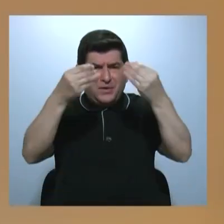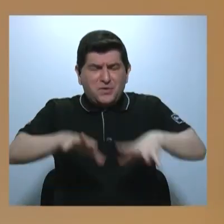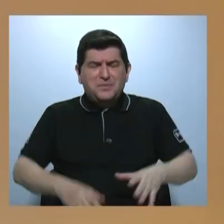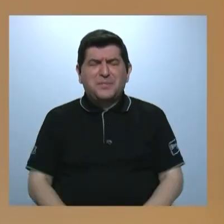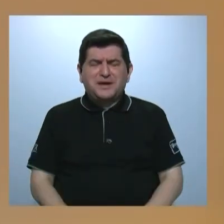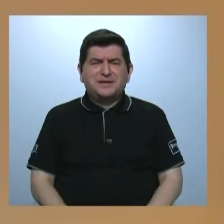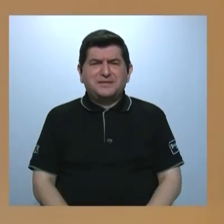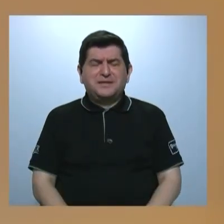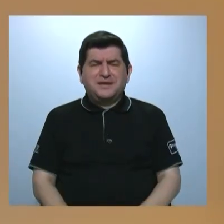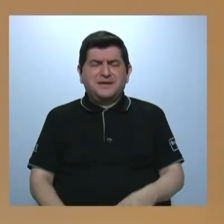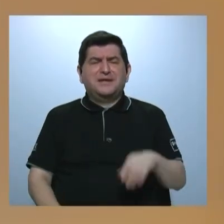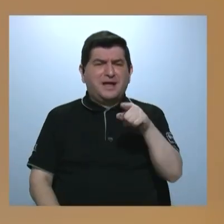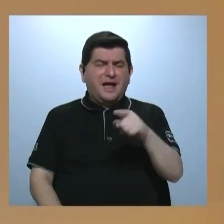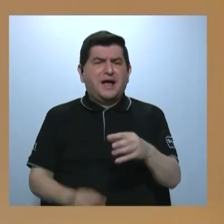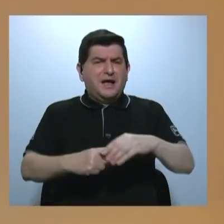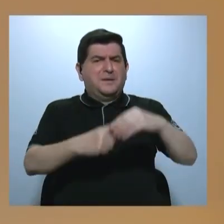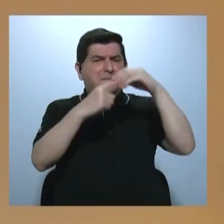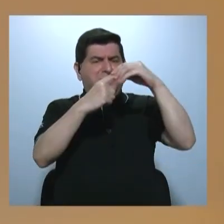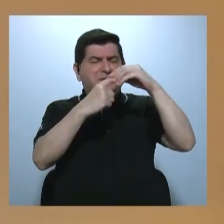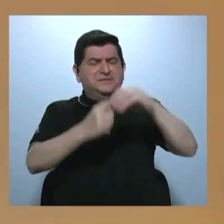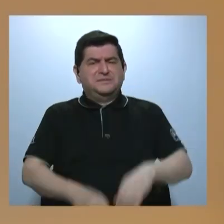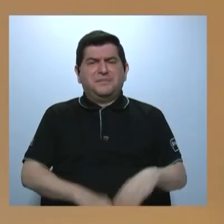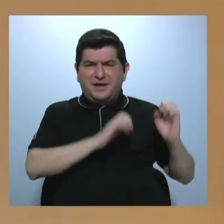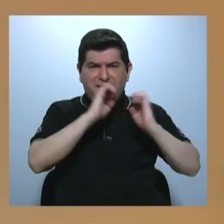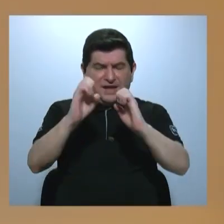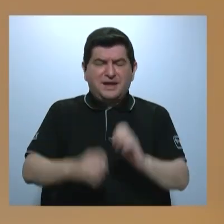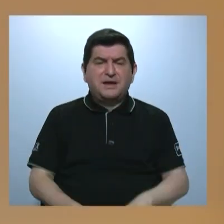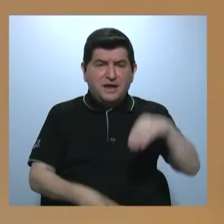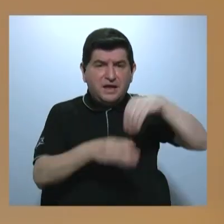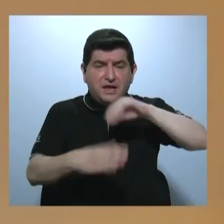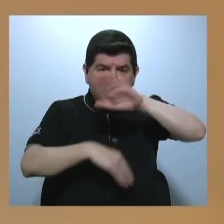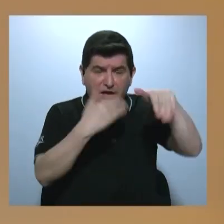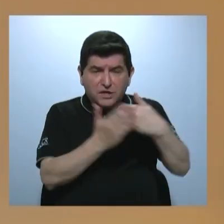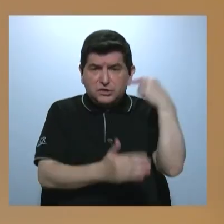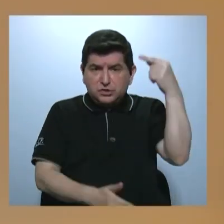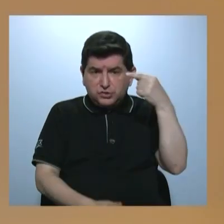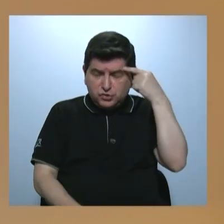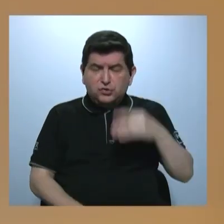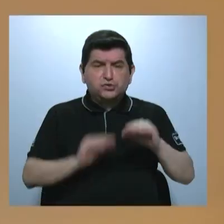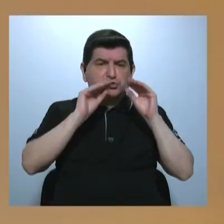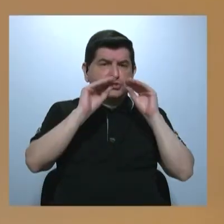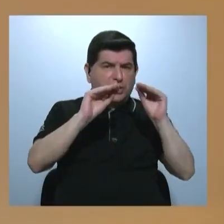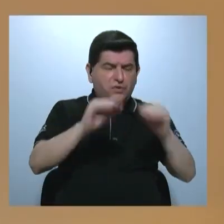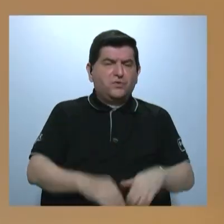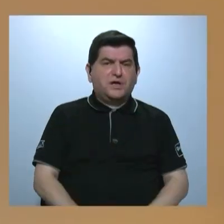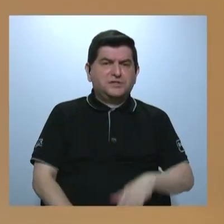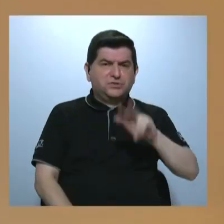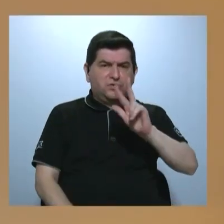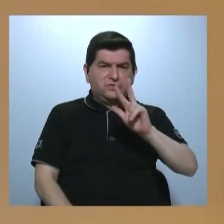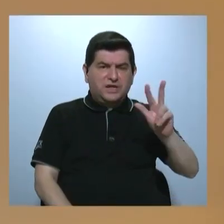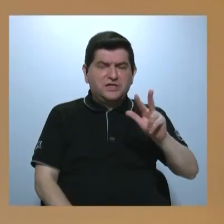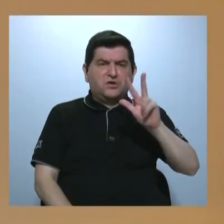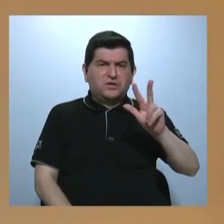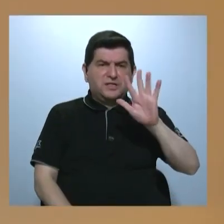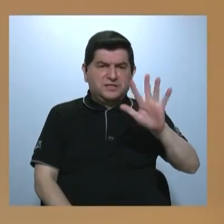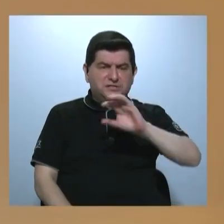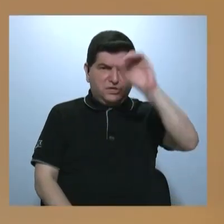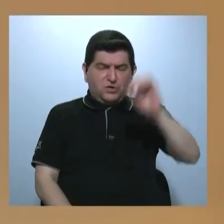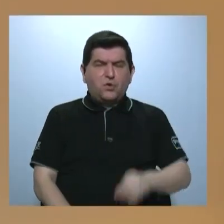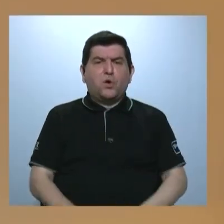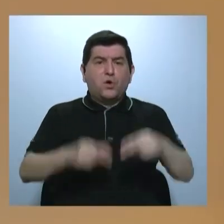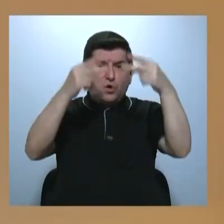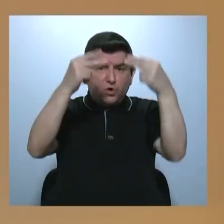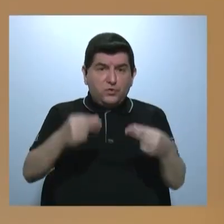ya no solo visto con respecto al PIB, si lo vemos con respecto a los ingresos totales del gobierno, educación pasó de ser el 33-35% del